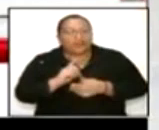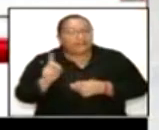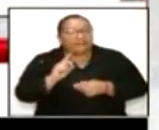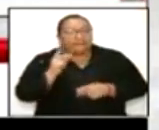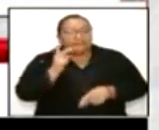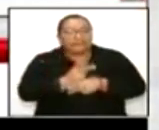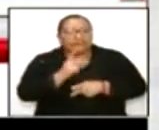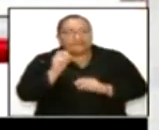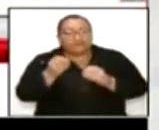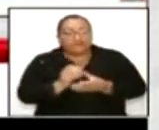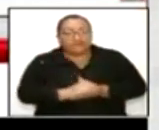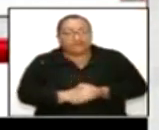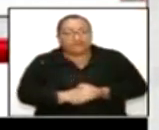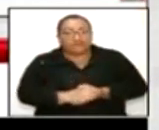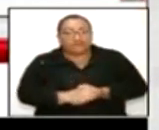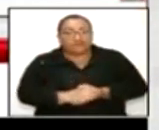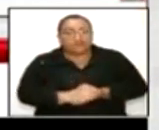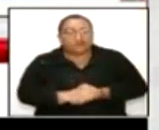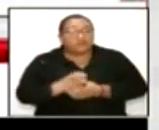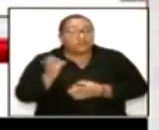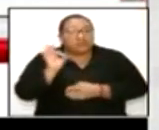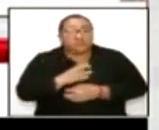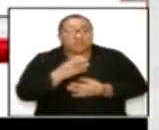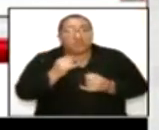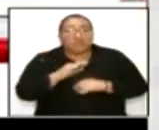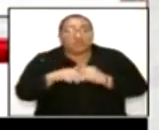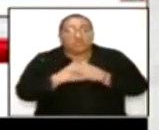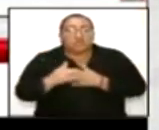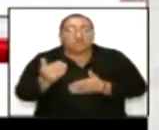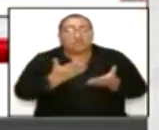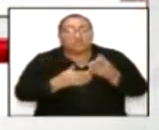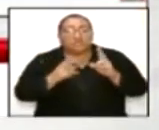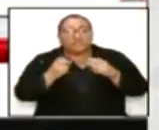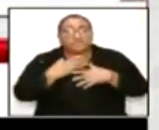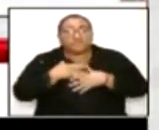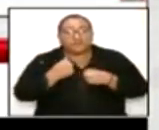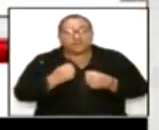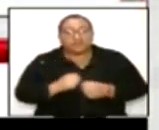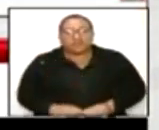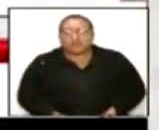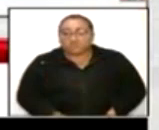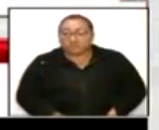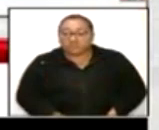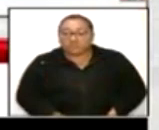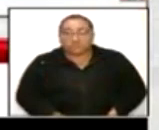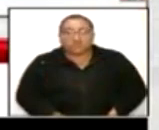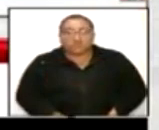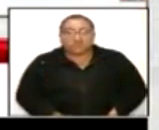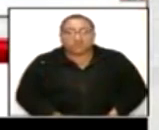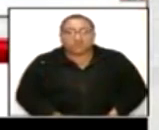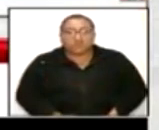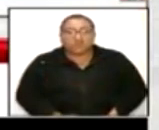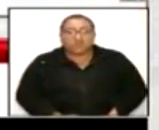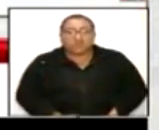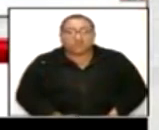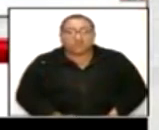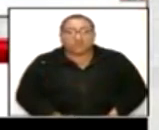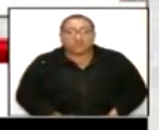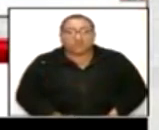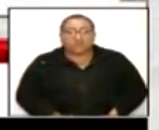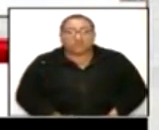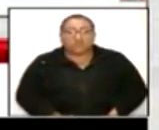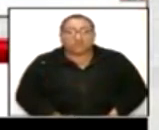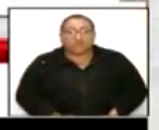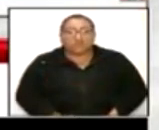se prive a los adolescentes de ninguna información o servicios en materia de salud sexual y reproductiva como consecuencia